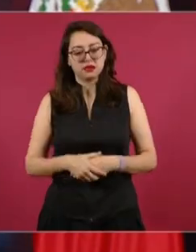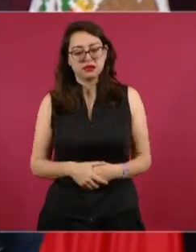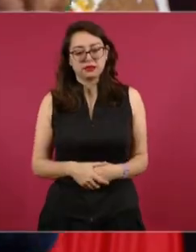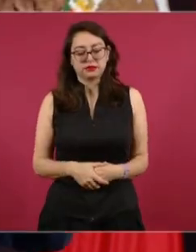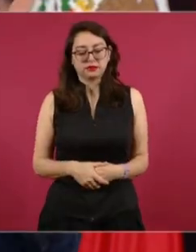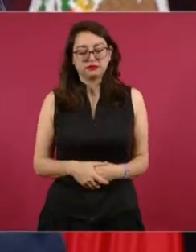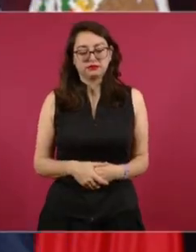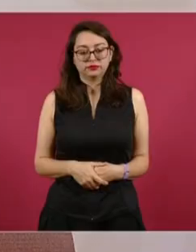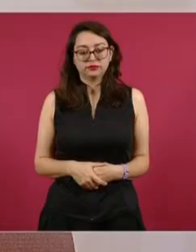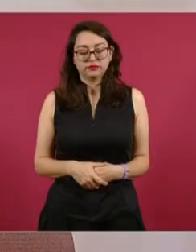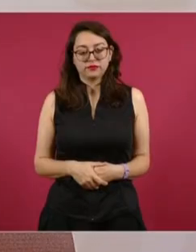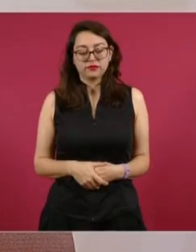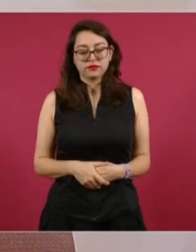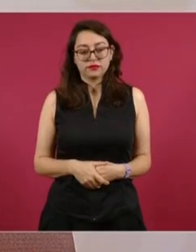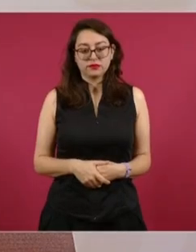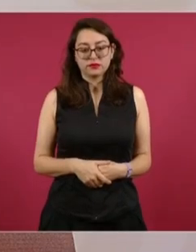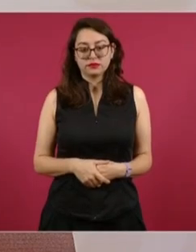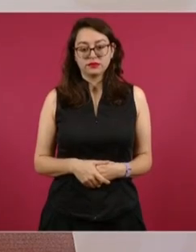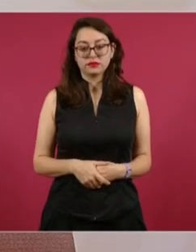no podría